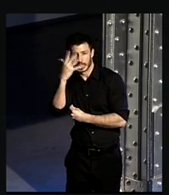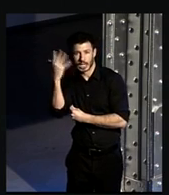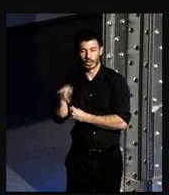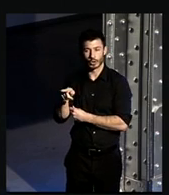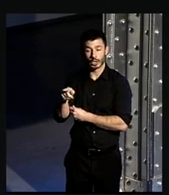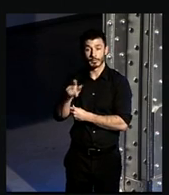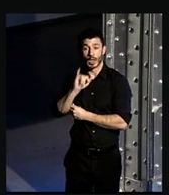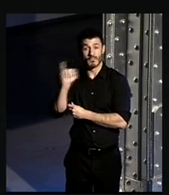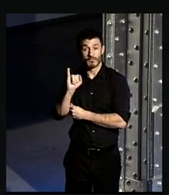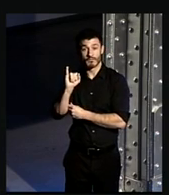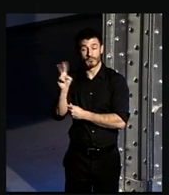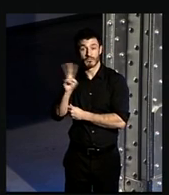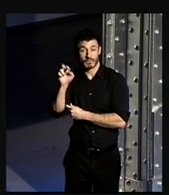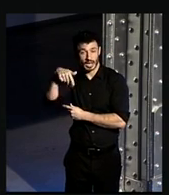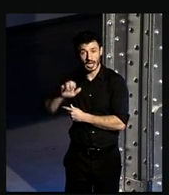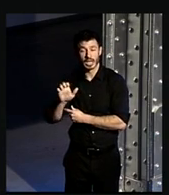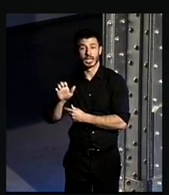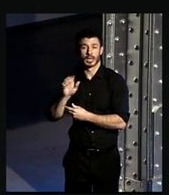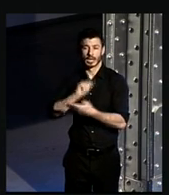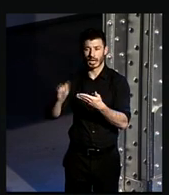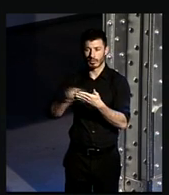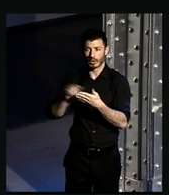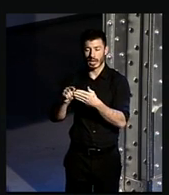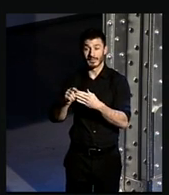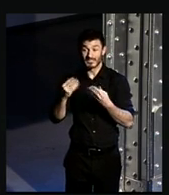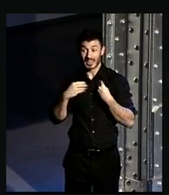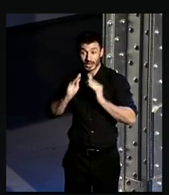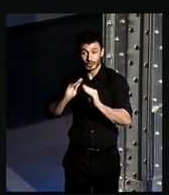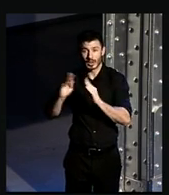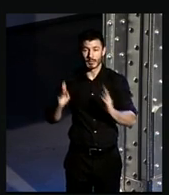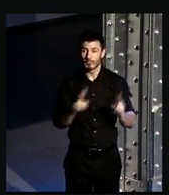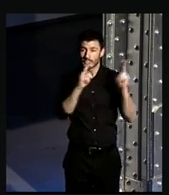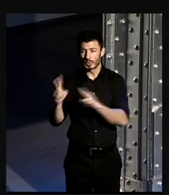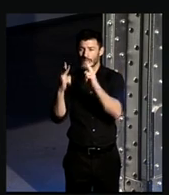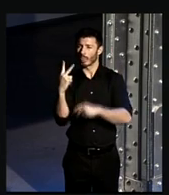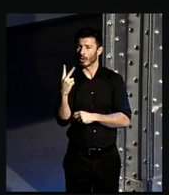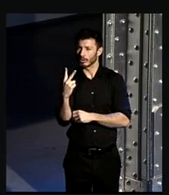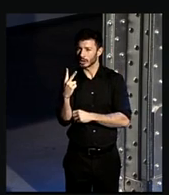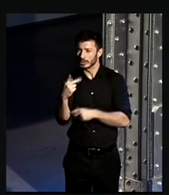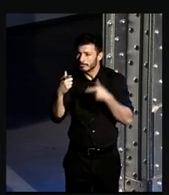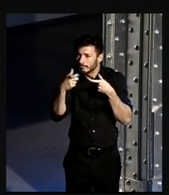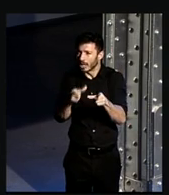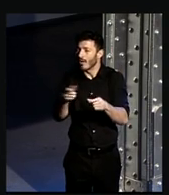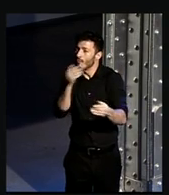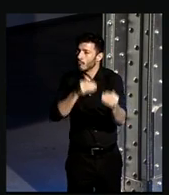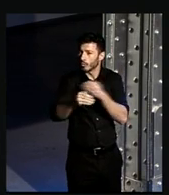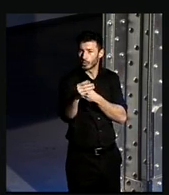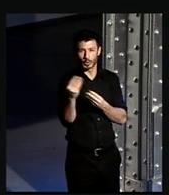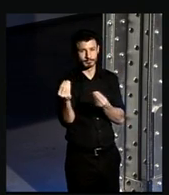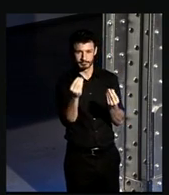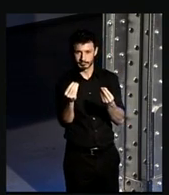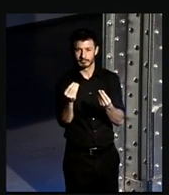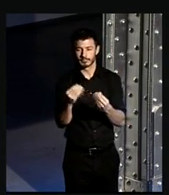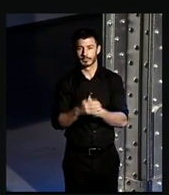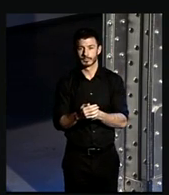en momentos muy distintos de su vida y que pueden ser catalogados como estrictamente futuristas o de anticipación.